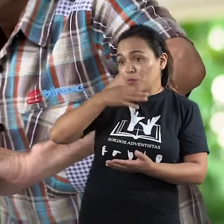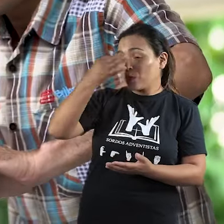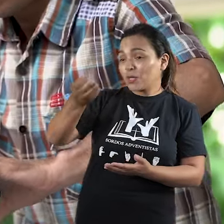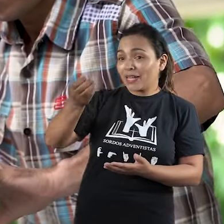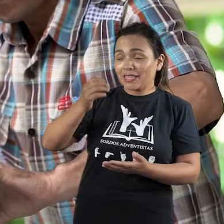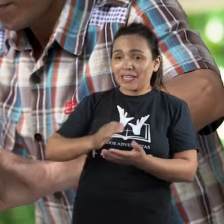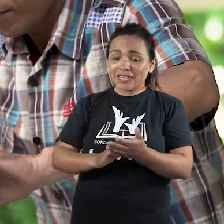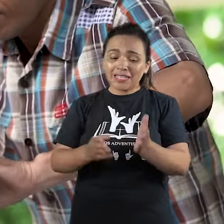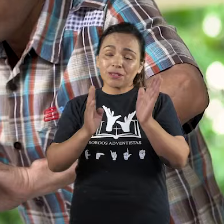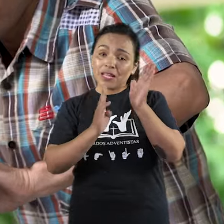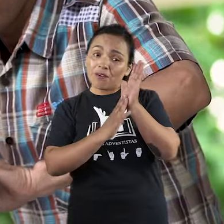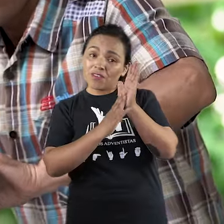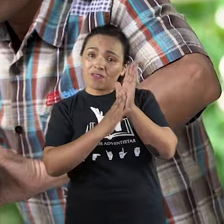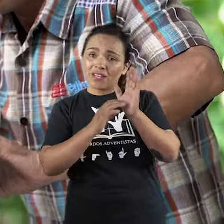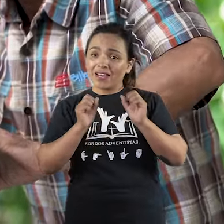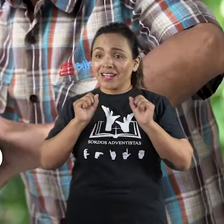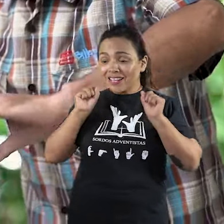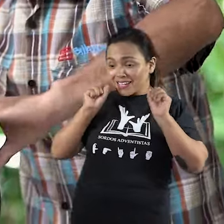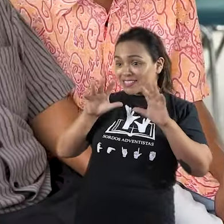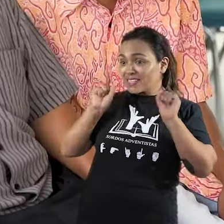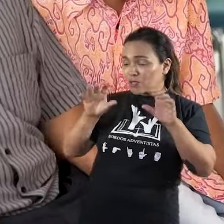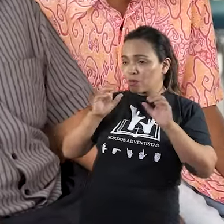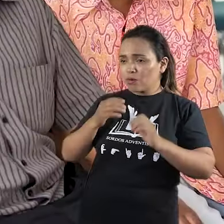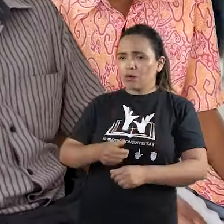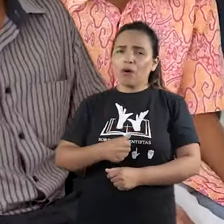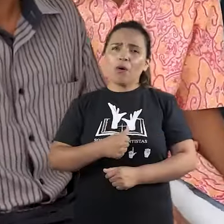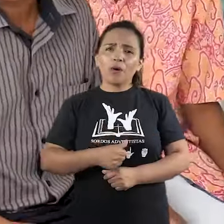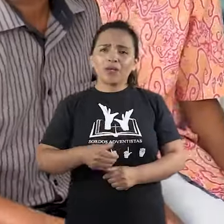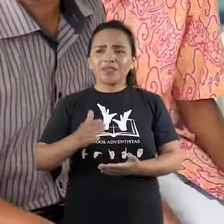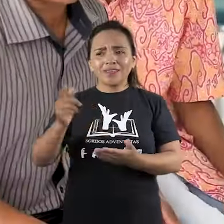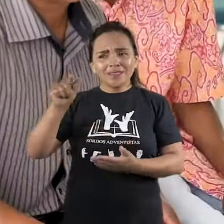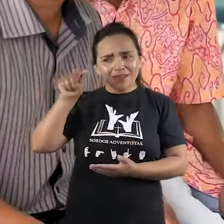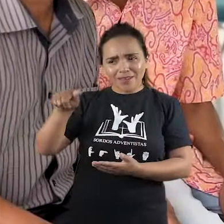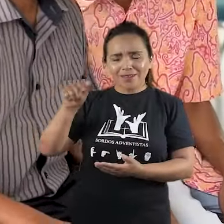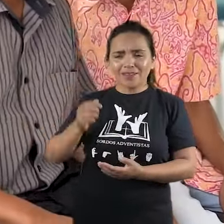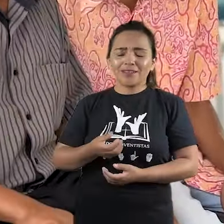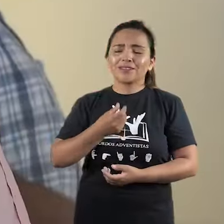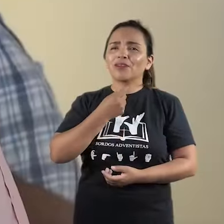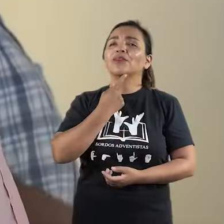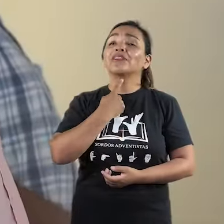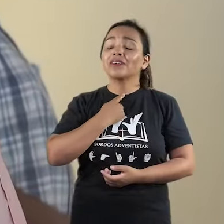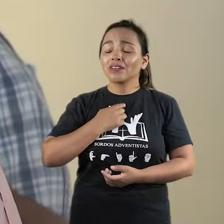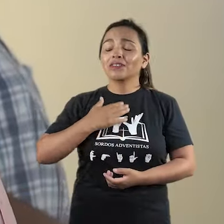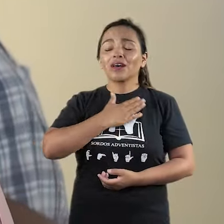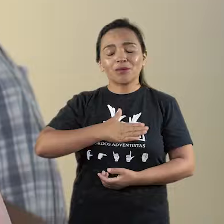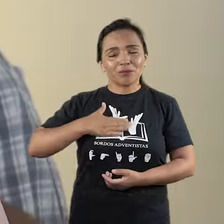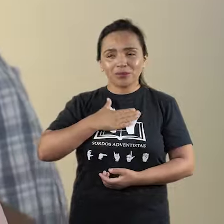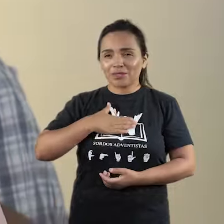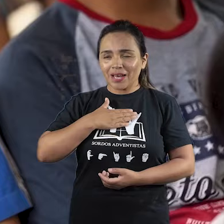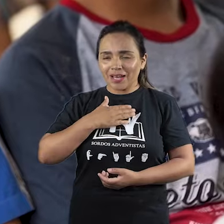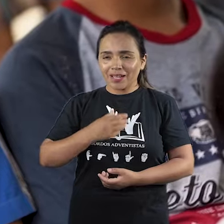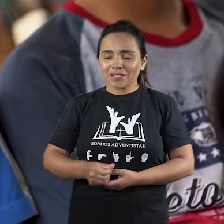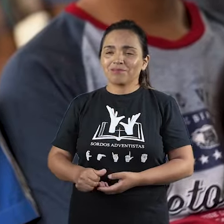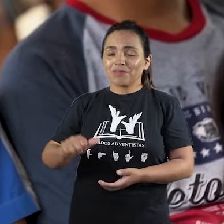Este simple masaje fue el comienzo de la amistad de Mundari no solo con el estudiante, sino también con otras personas que viven